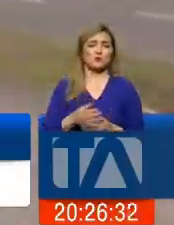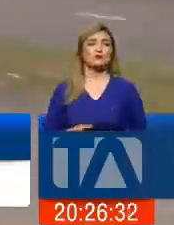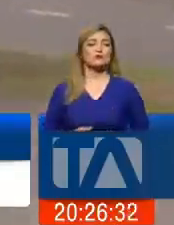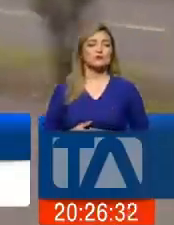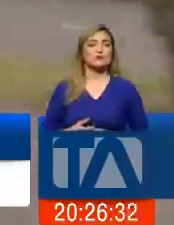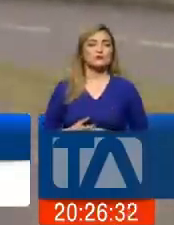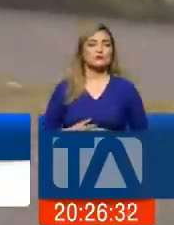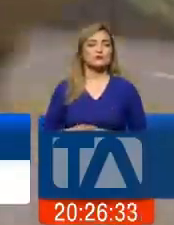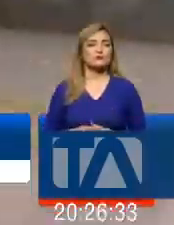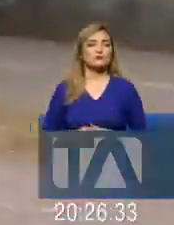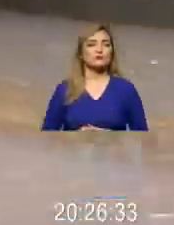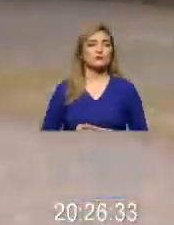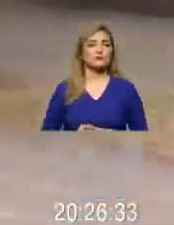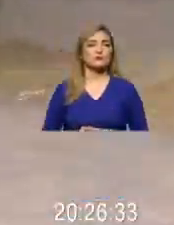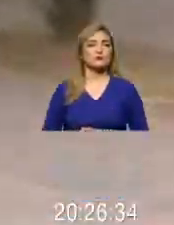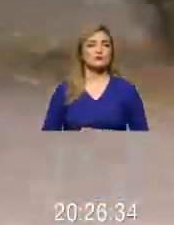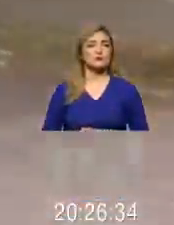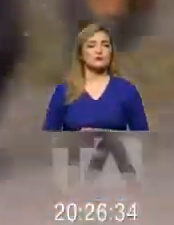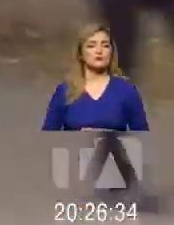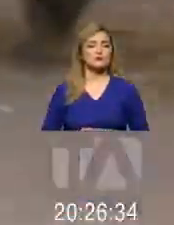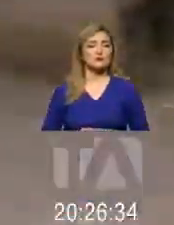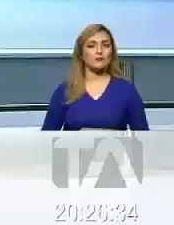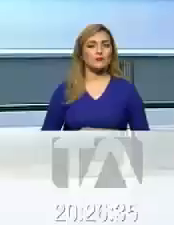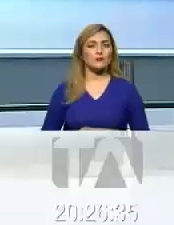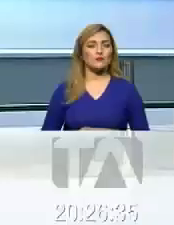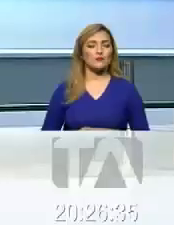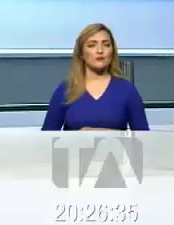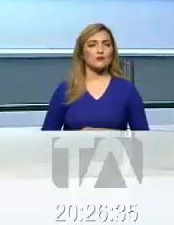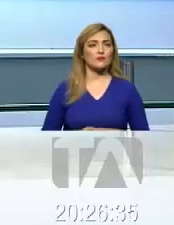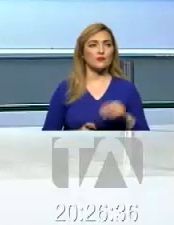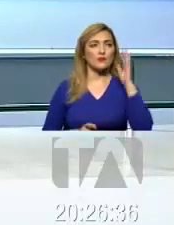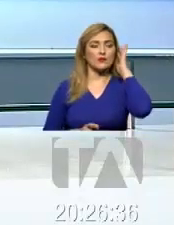Quito, Daniela Valencia, 24 horas.